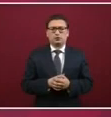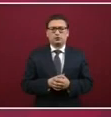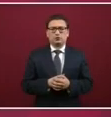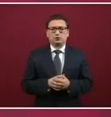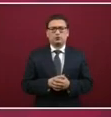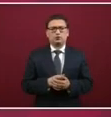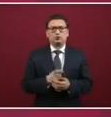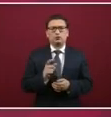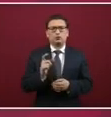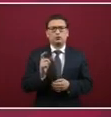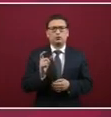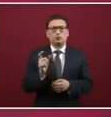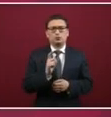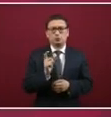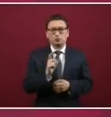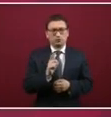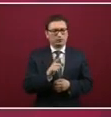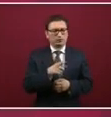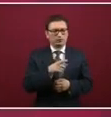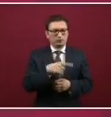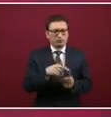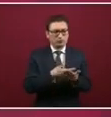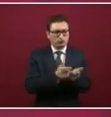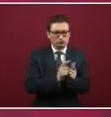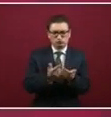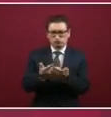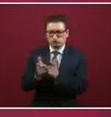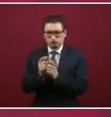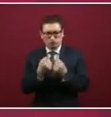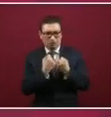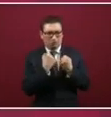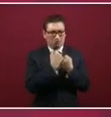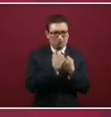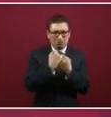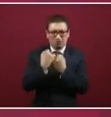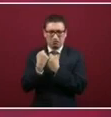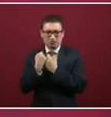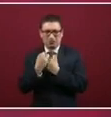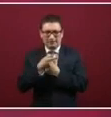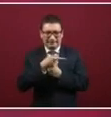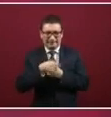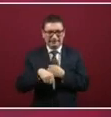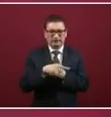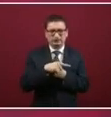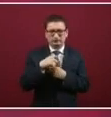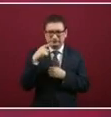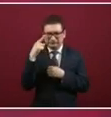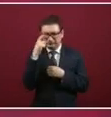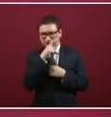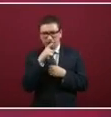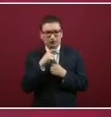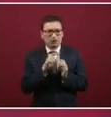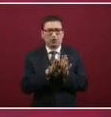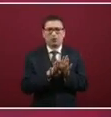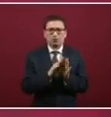se les dificulta a las bandas, en vez de pagar en